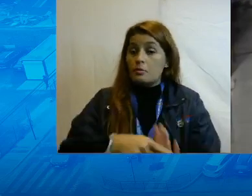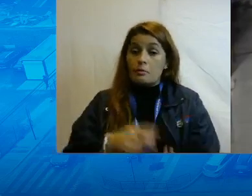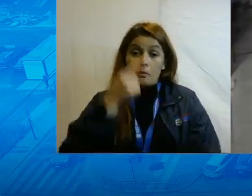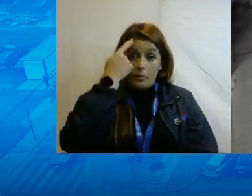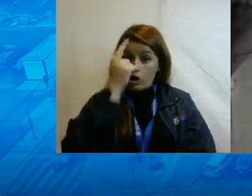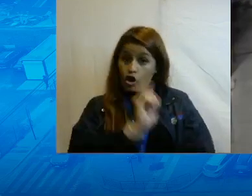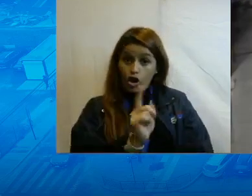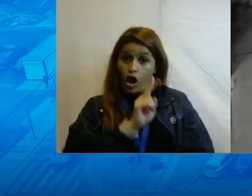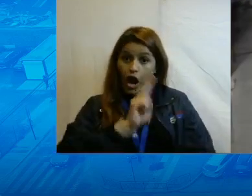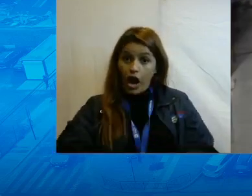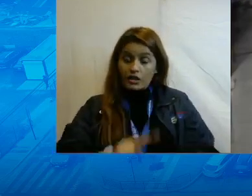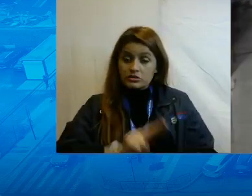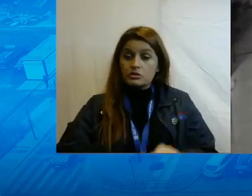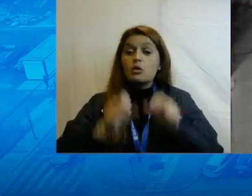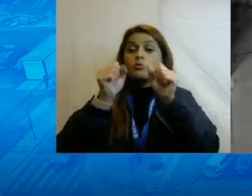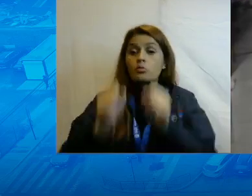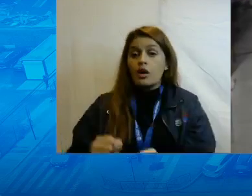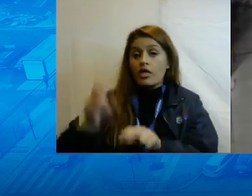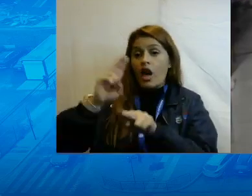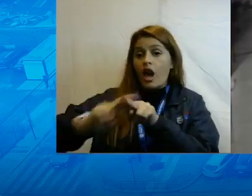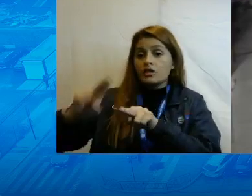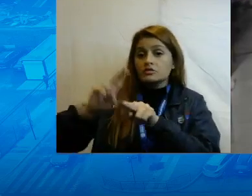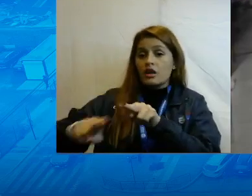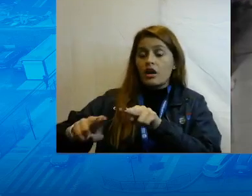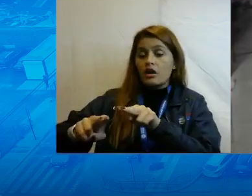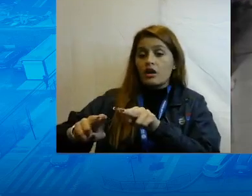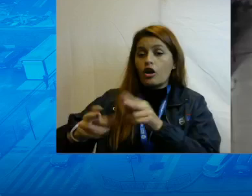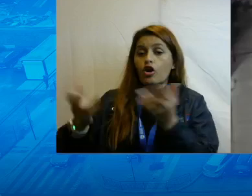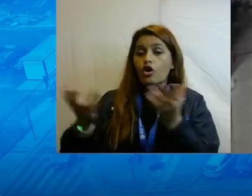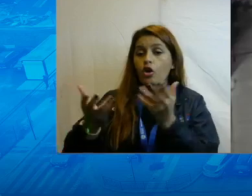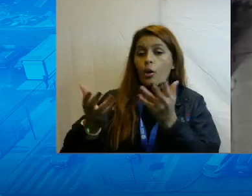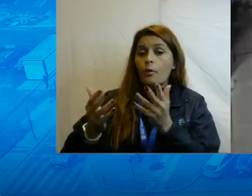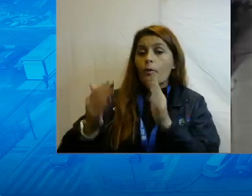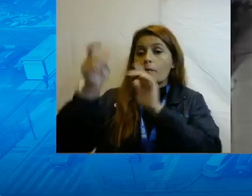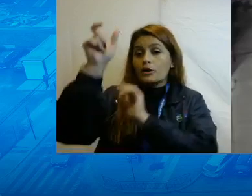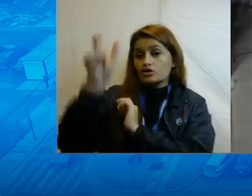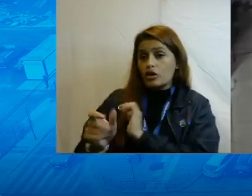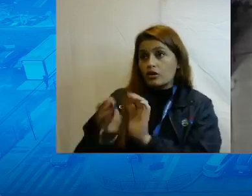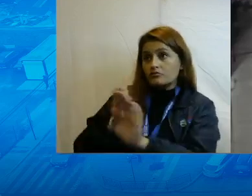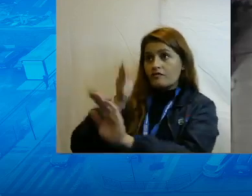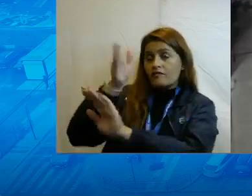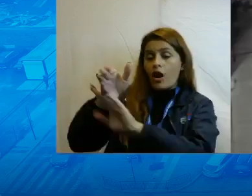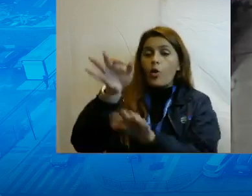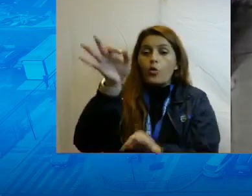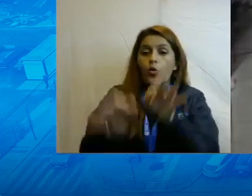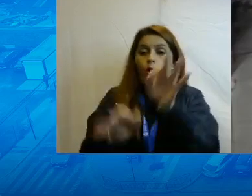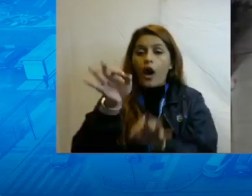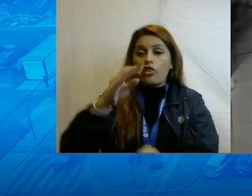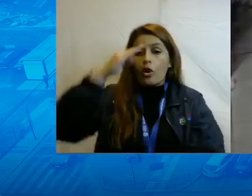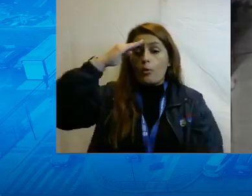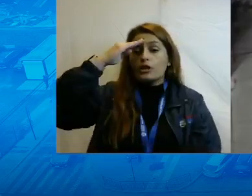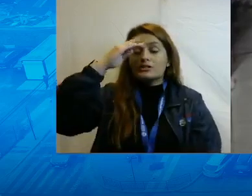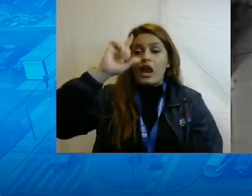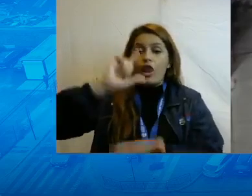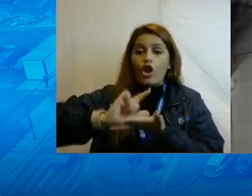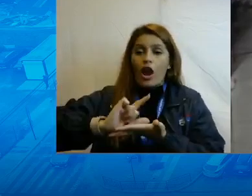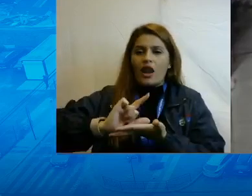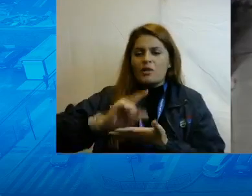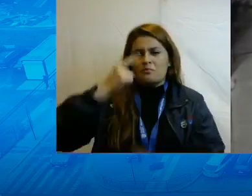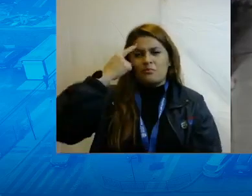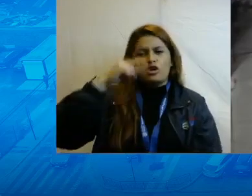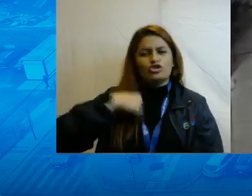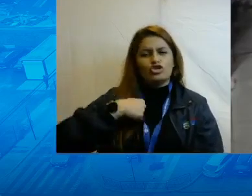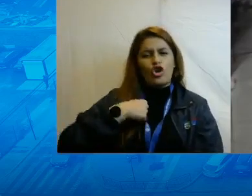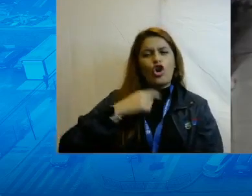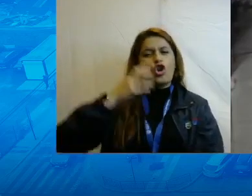hiciera, está la posibilidad de hacerlo por el vecino o vecina ante el juzgado policial local. Pero no me queda